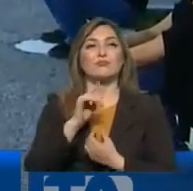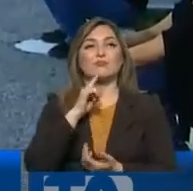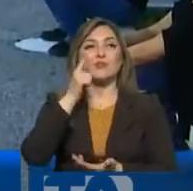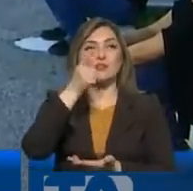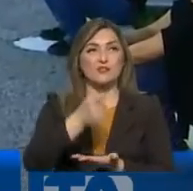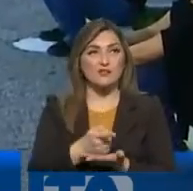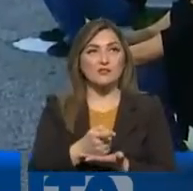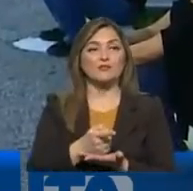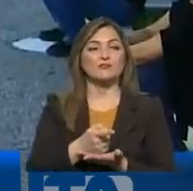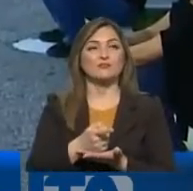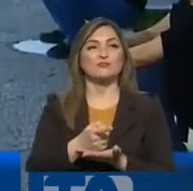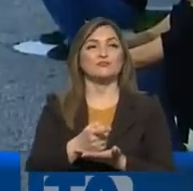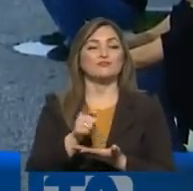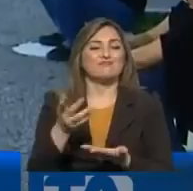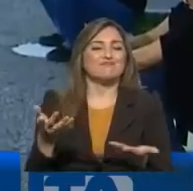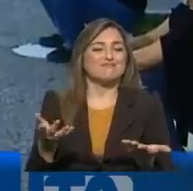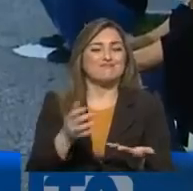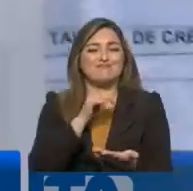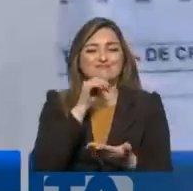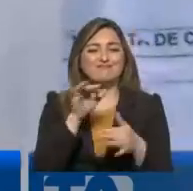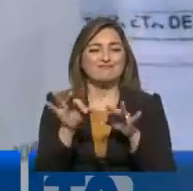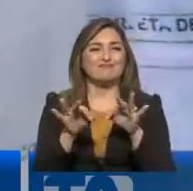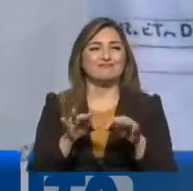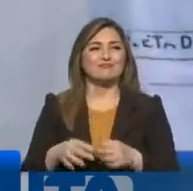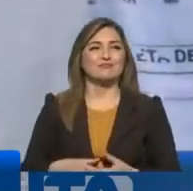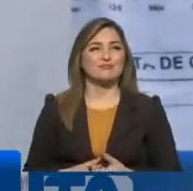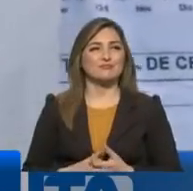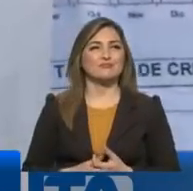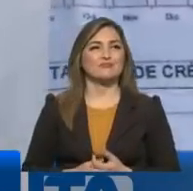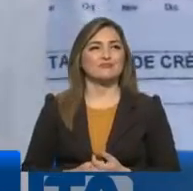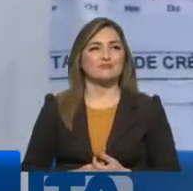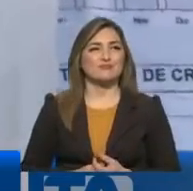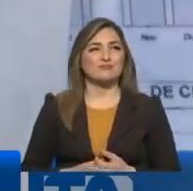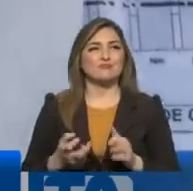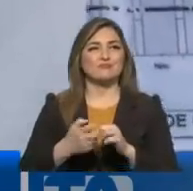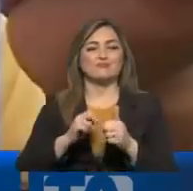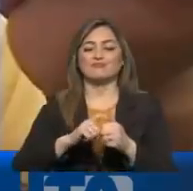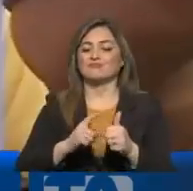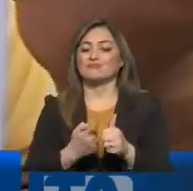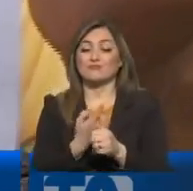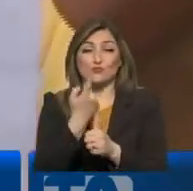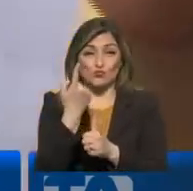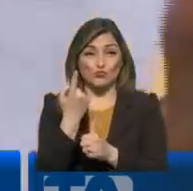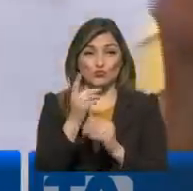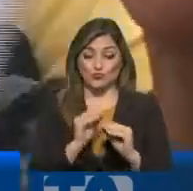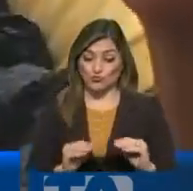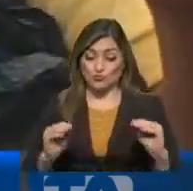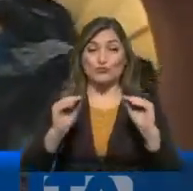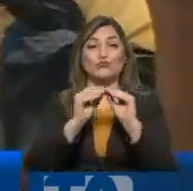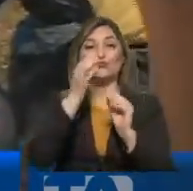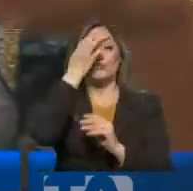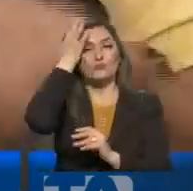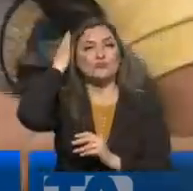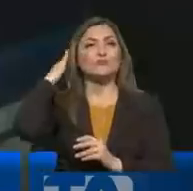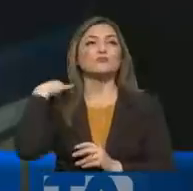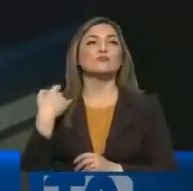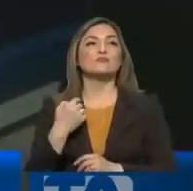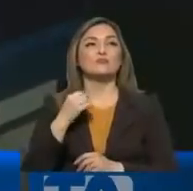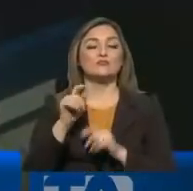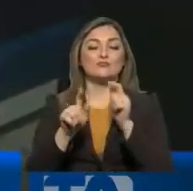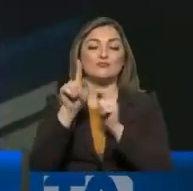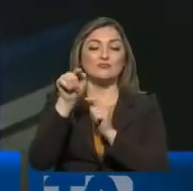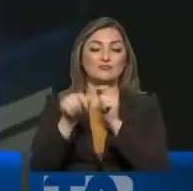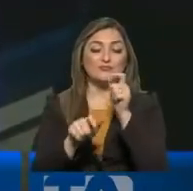verdad, pero a esa verdad le hace falta una explicación. El principal problema es que por ese aumento del consumo, miles